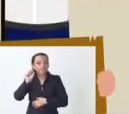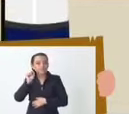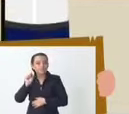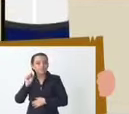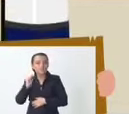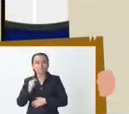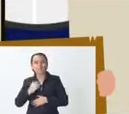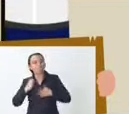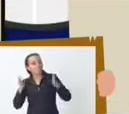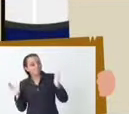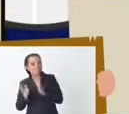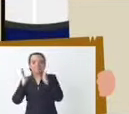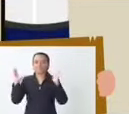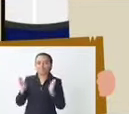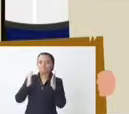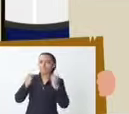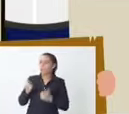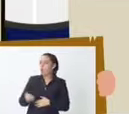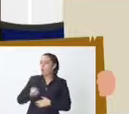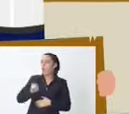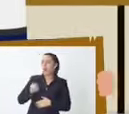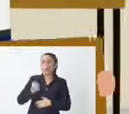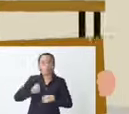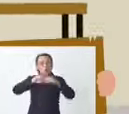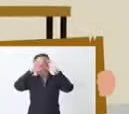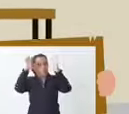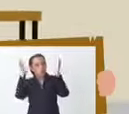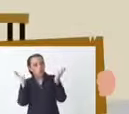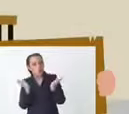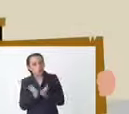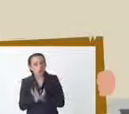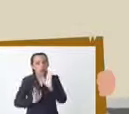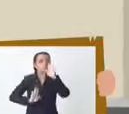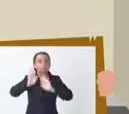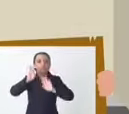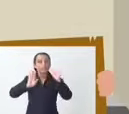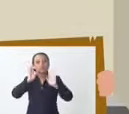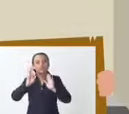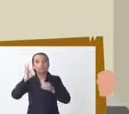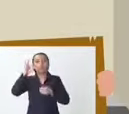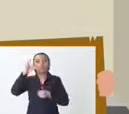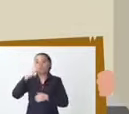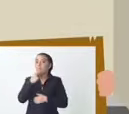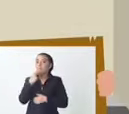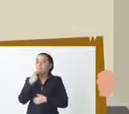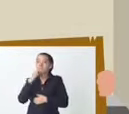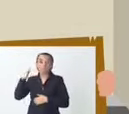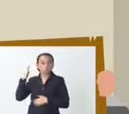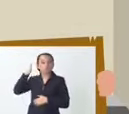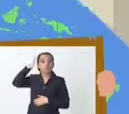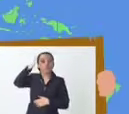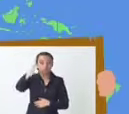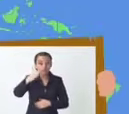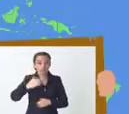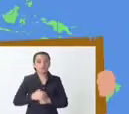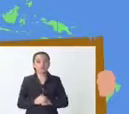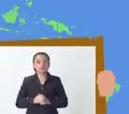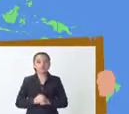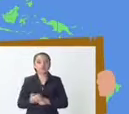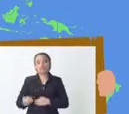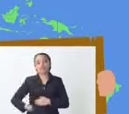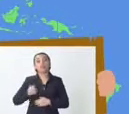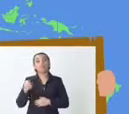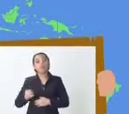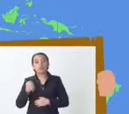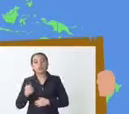a cientos de miles de estudiantes alrededor del mundo a participar en sus propios Viernes por el Futuro. Los estudiantes